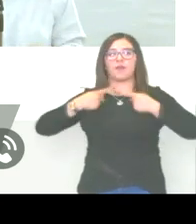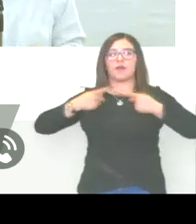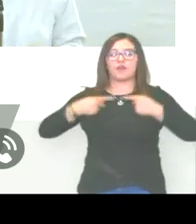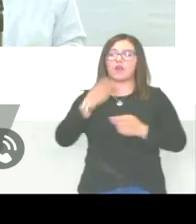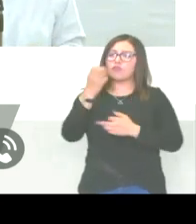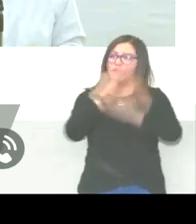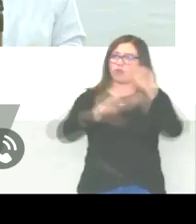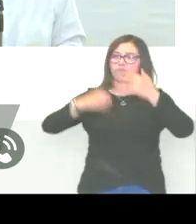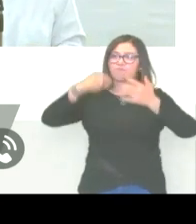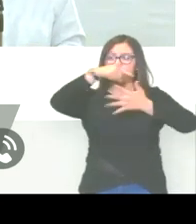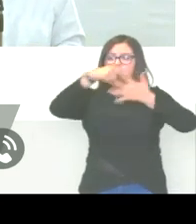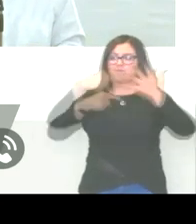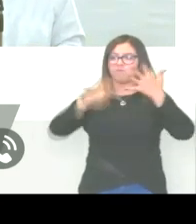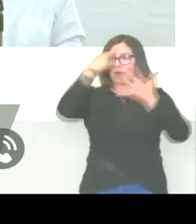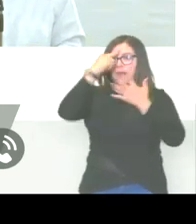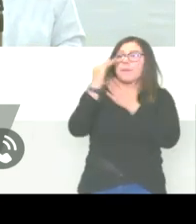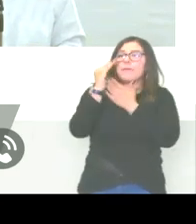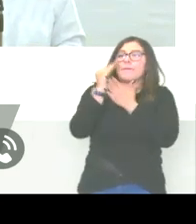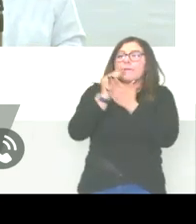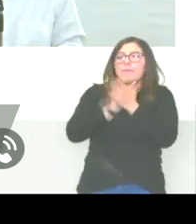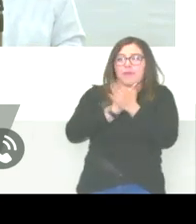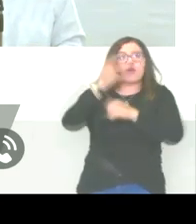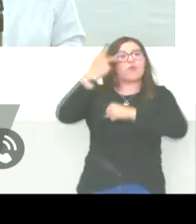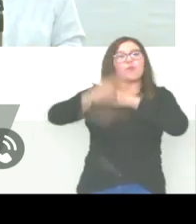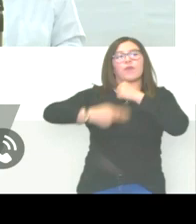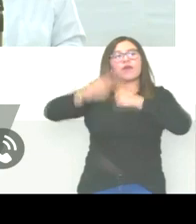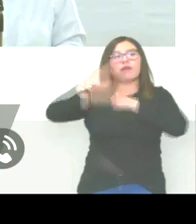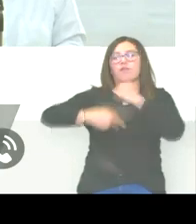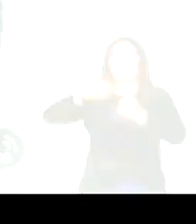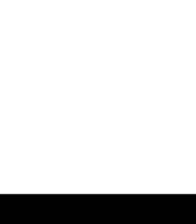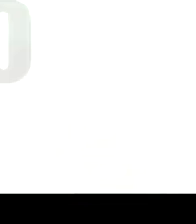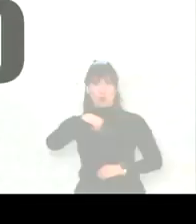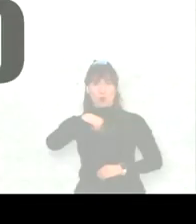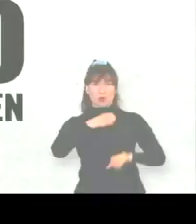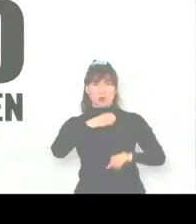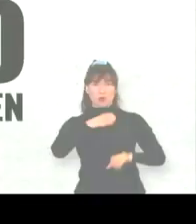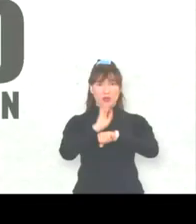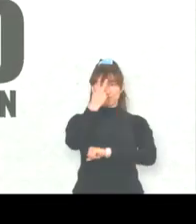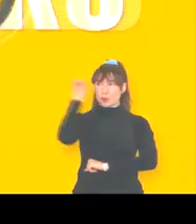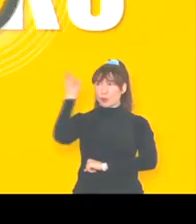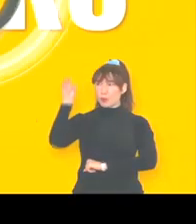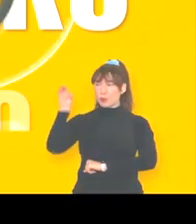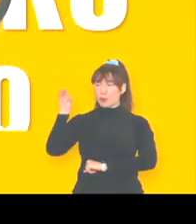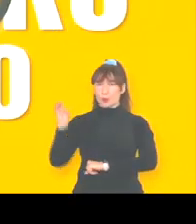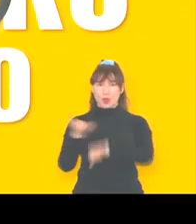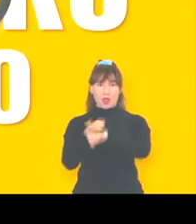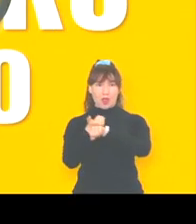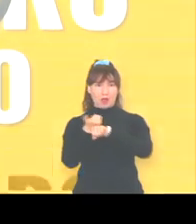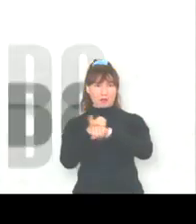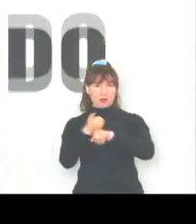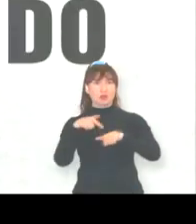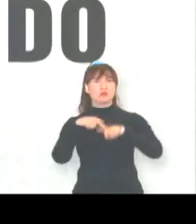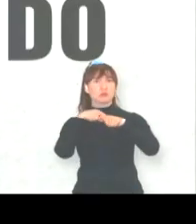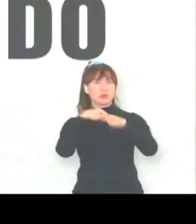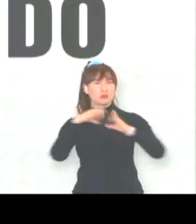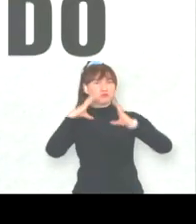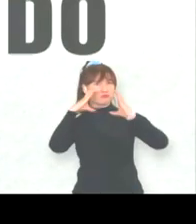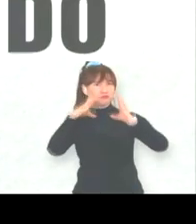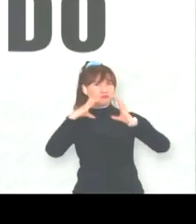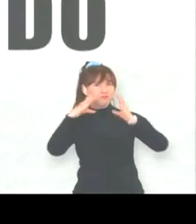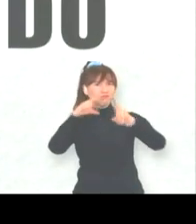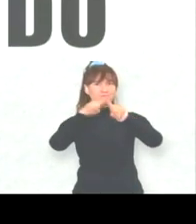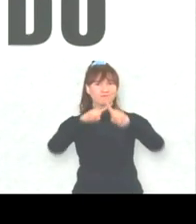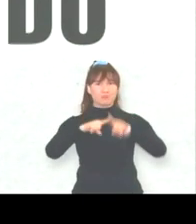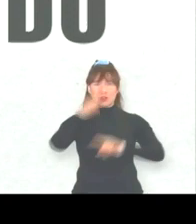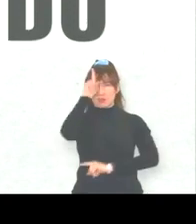nos van a ayudar a reducir el riesgo de transmisión. Nuestro estado se encuentra en semáforo amarillo. Sigámonos